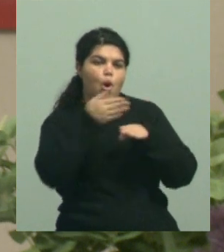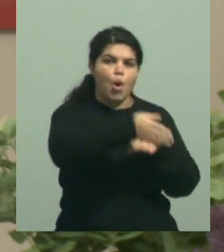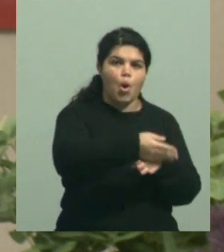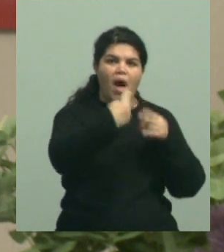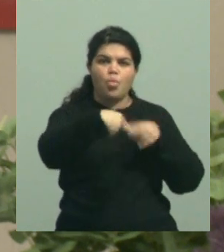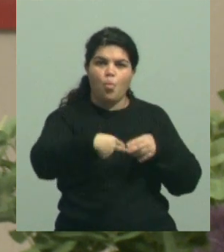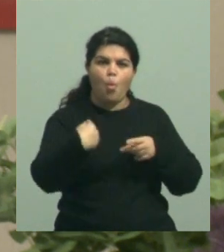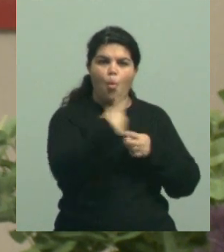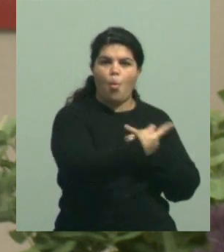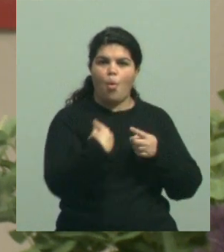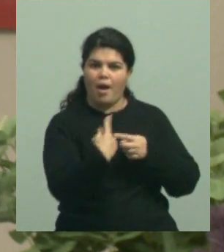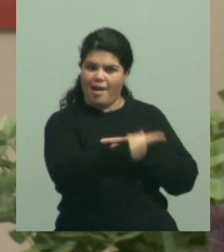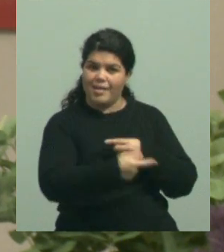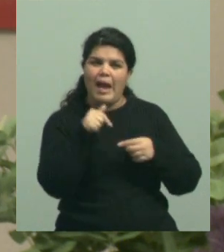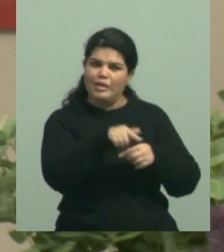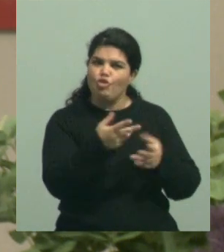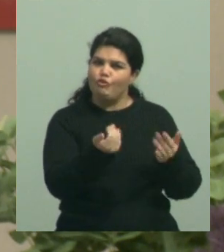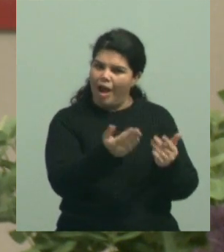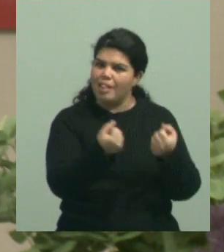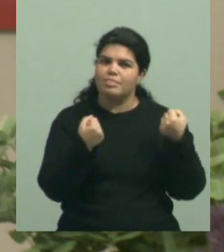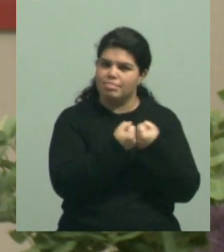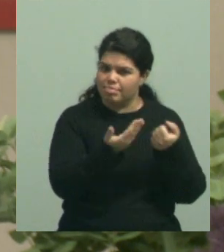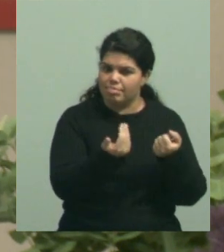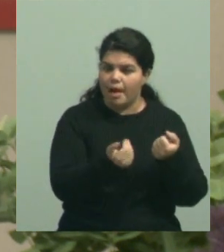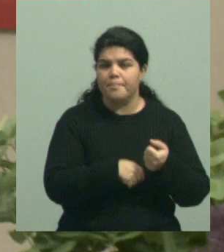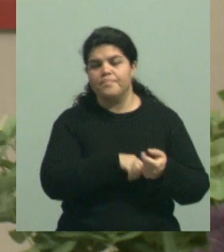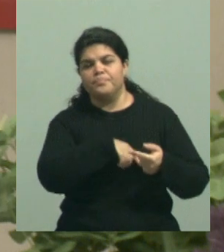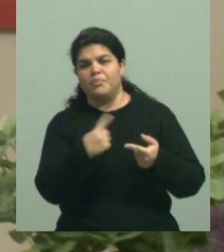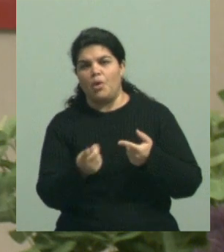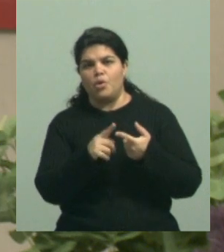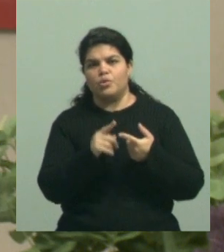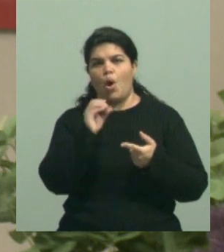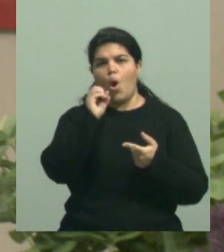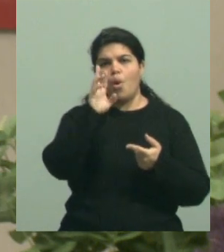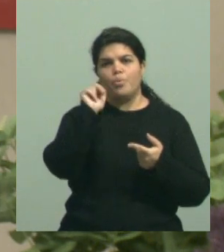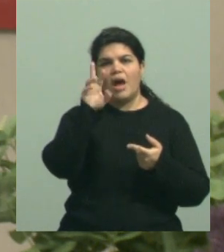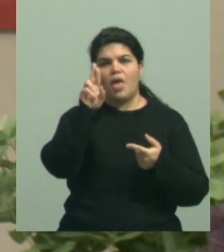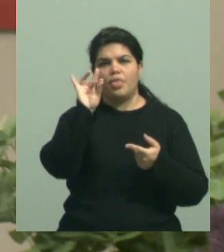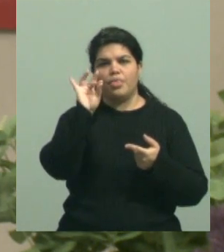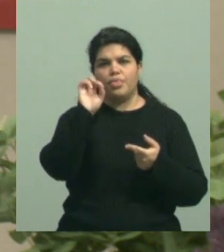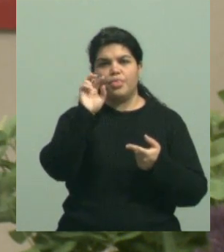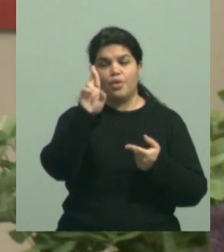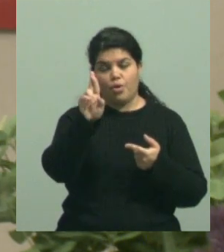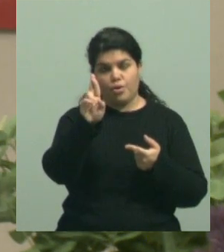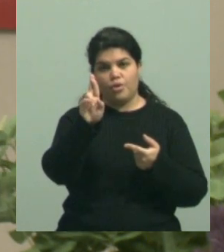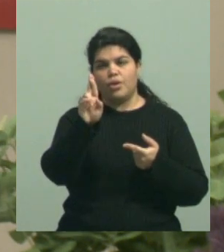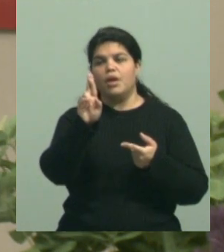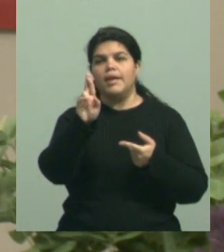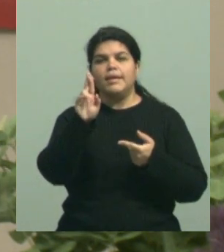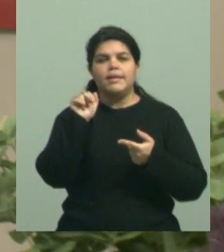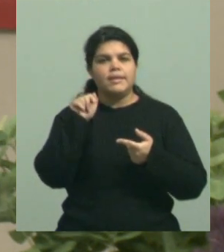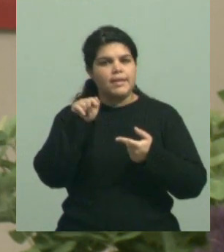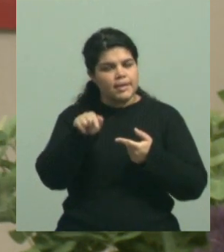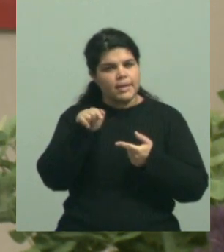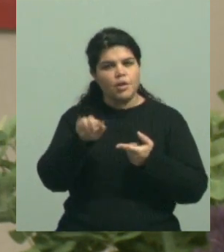Por ahí López Obrador ha tenido mejor relación, podríamos decir, o lo entiendo yo, que ha sido más